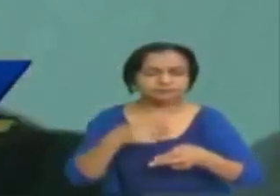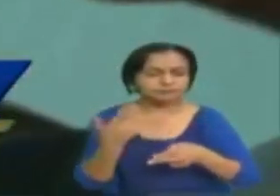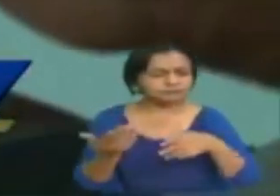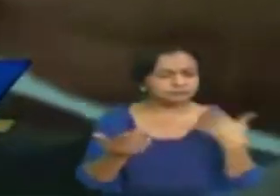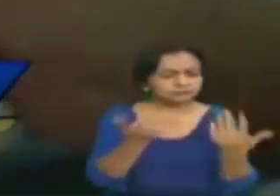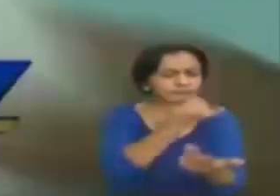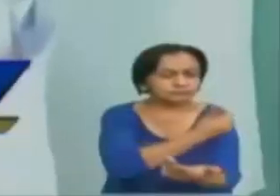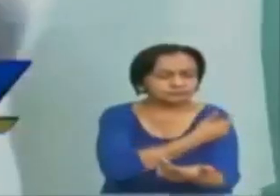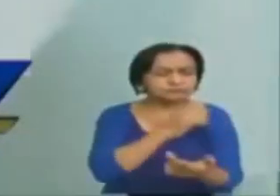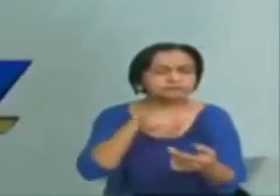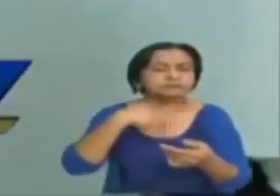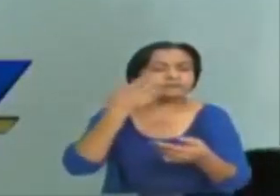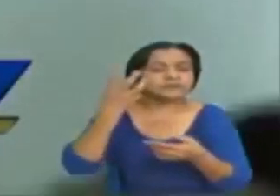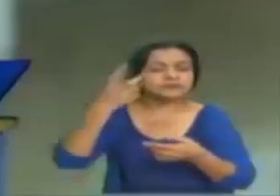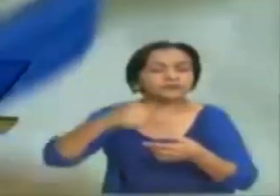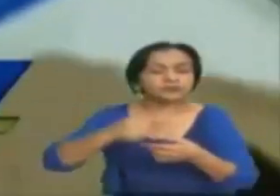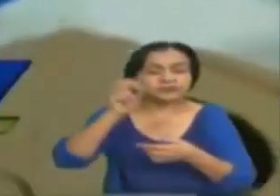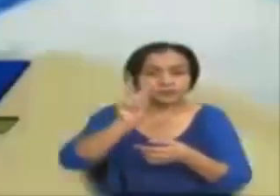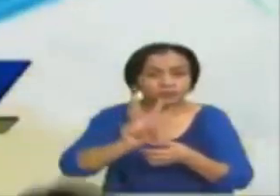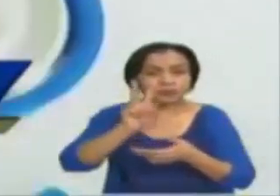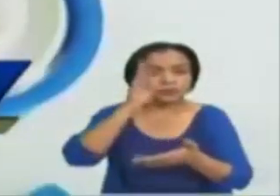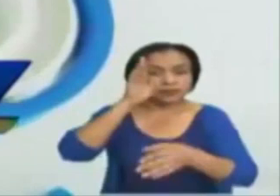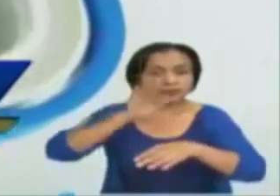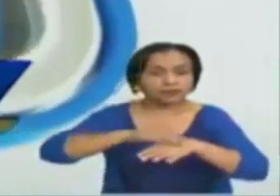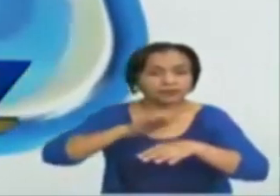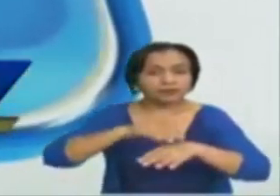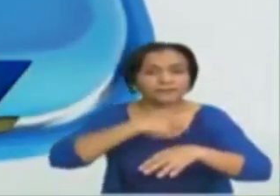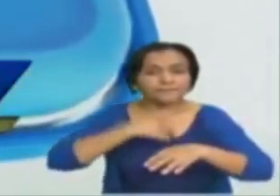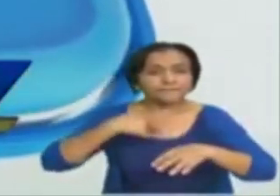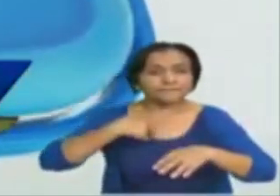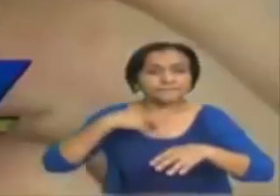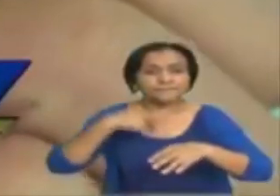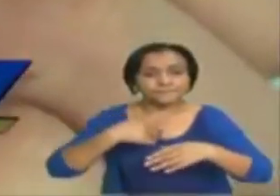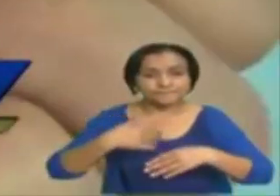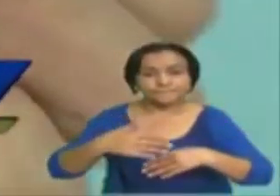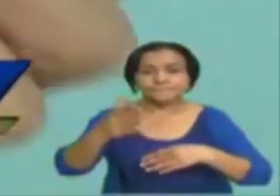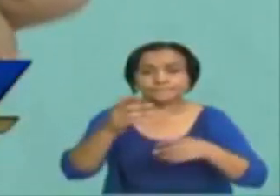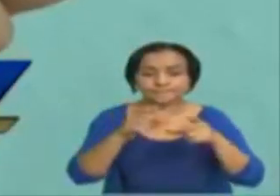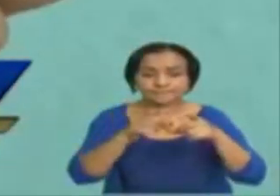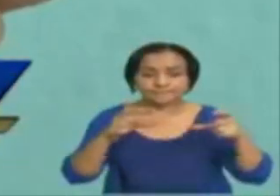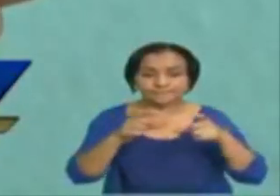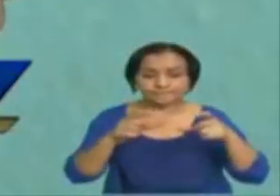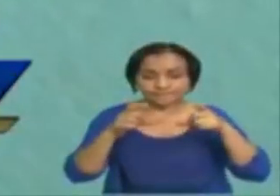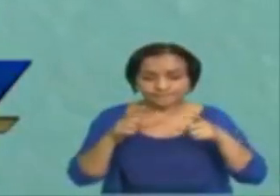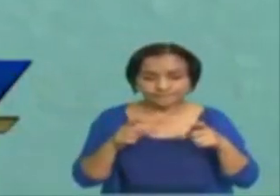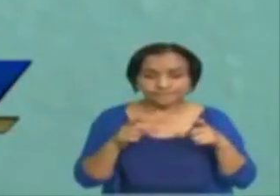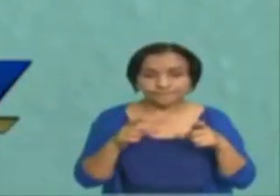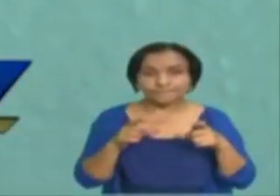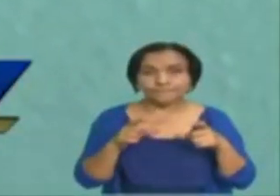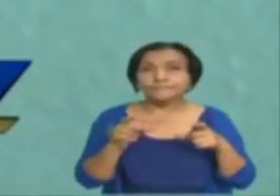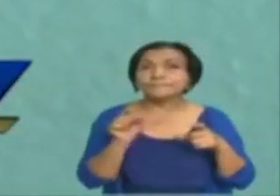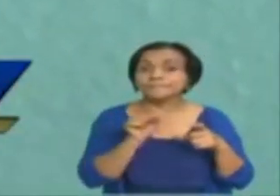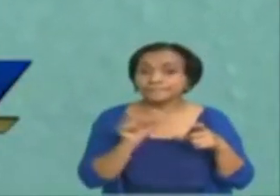que han recibido comunicación que se adjunta a la circular